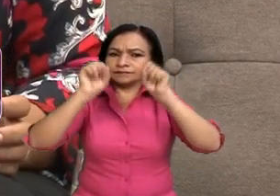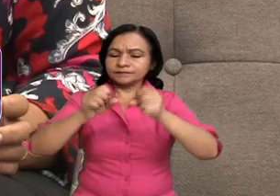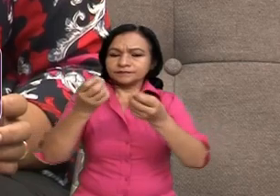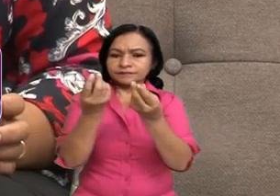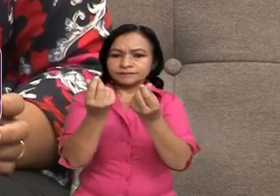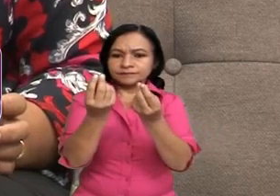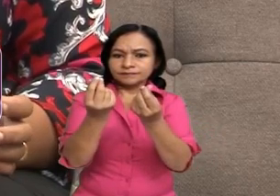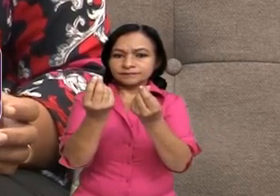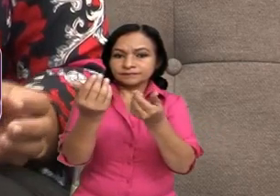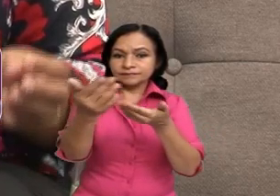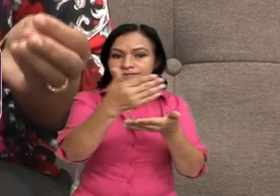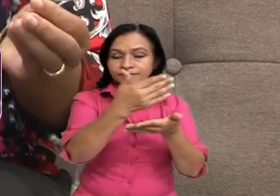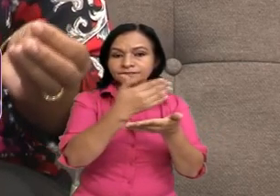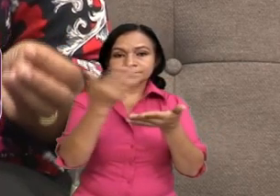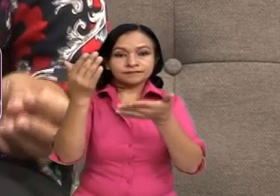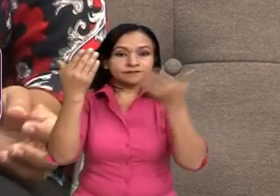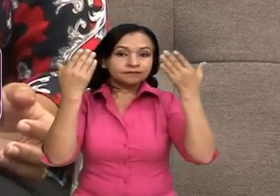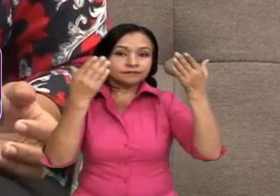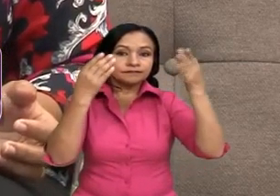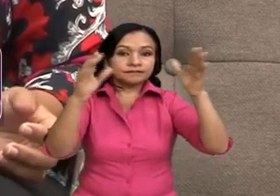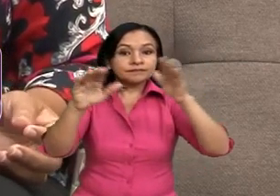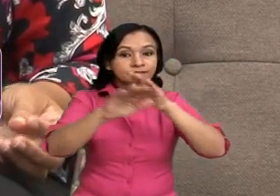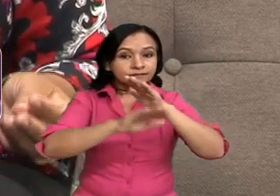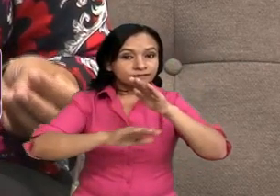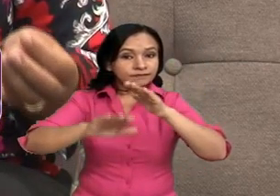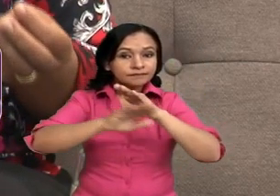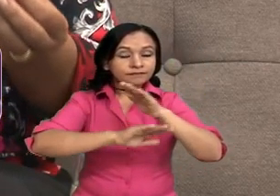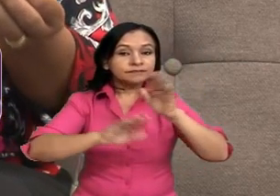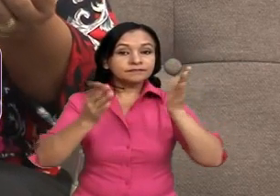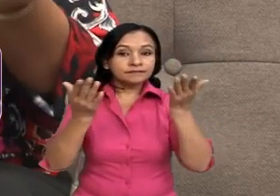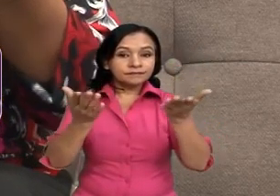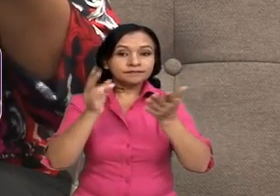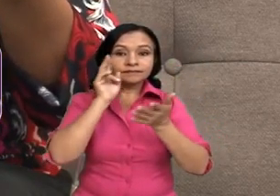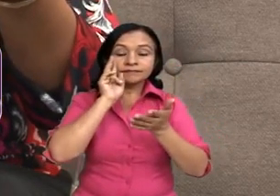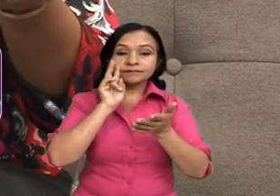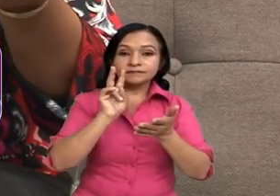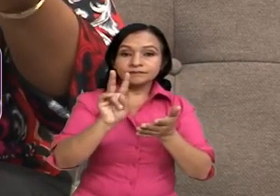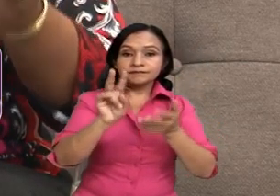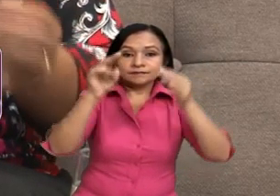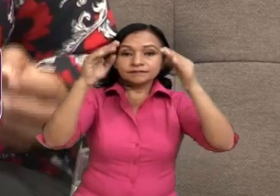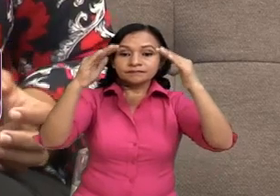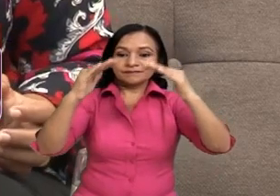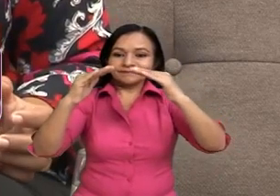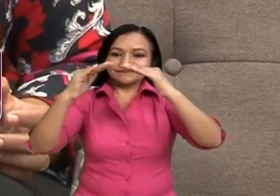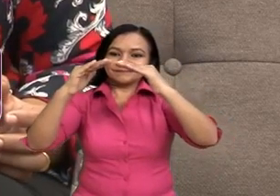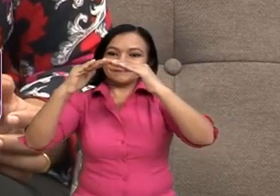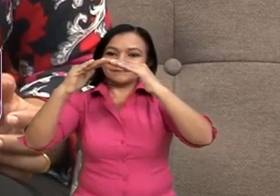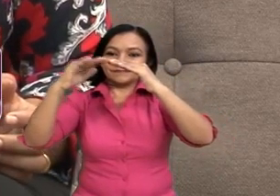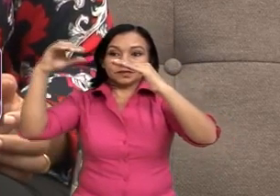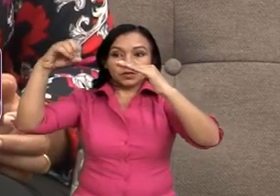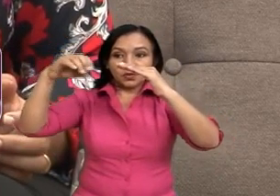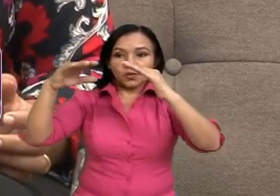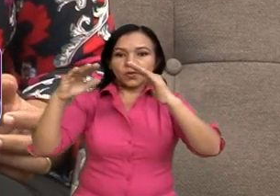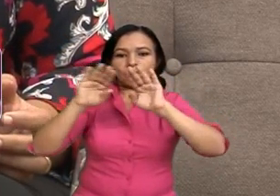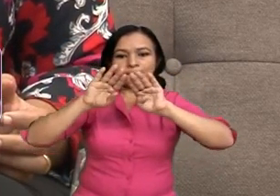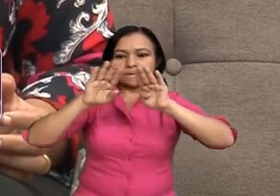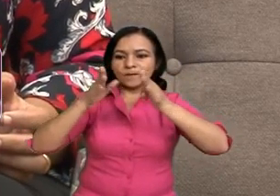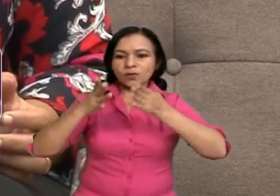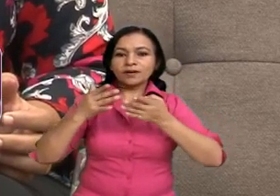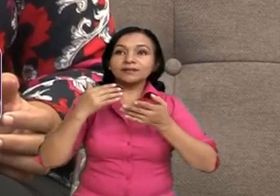ingresos. Hay elementos más básicos que tienen que ver con que llegó la energía a la casa de una mujer. Servicios